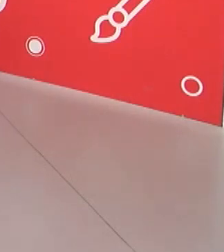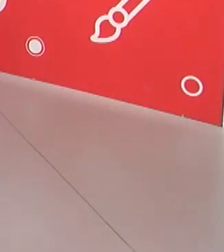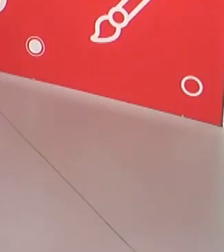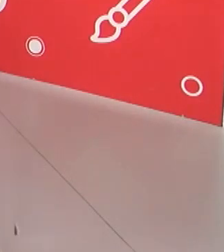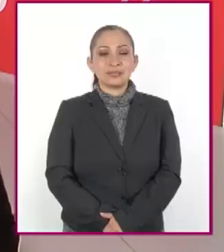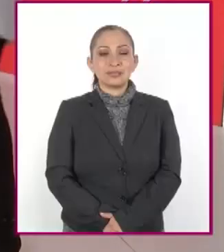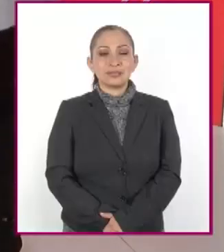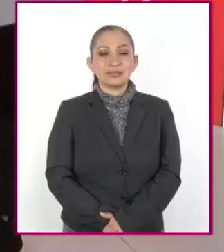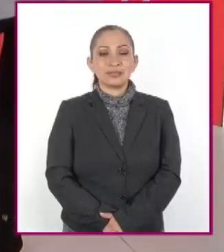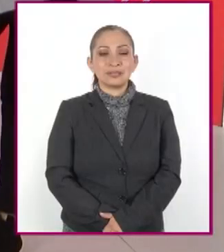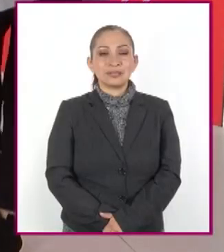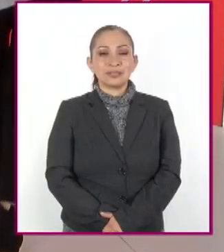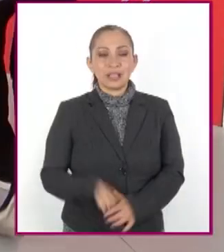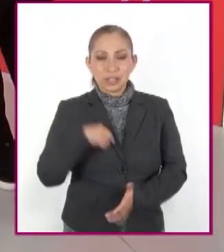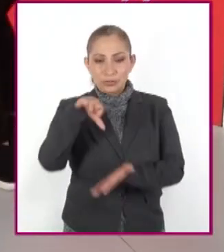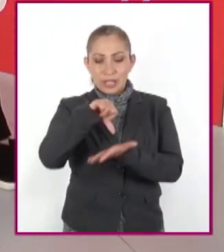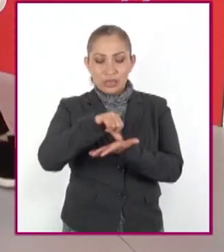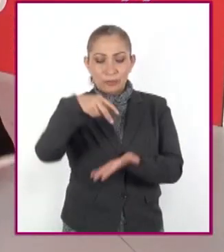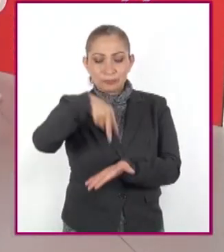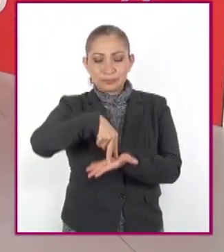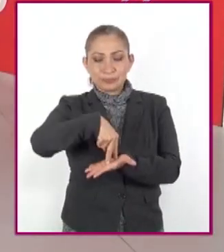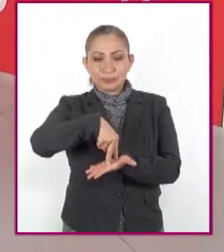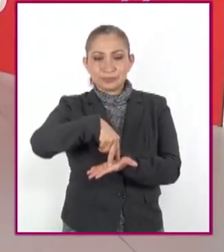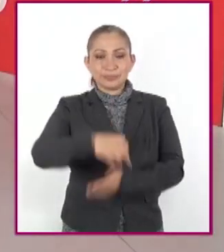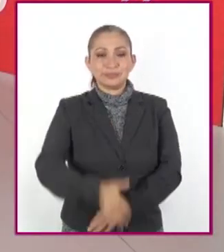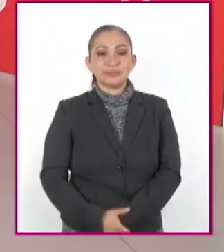Y me pongo en medio.